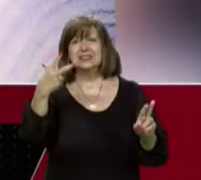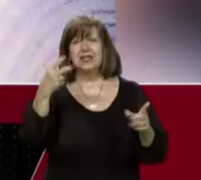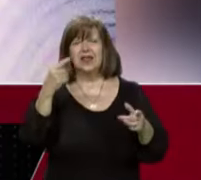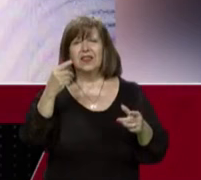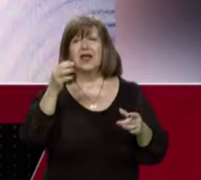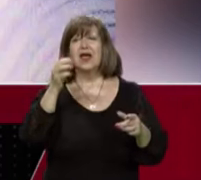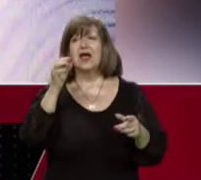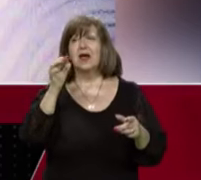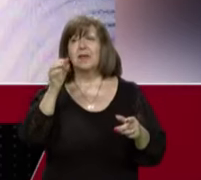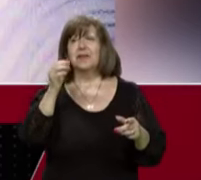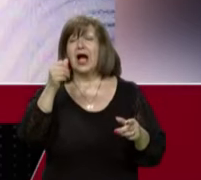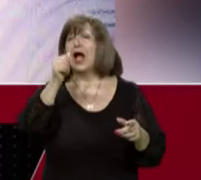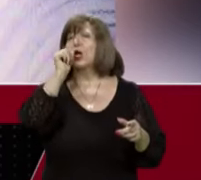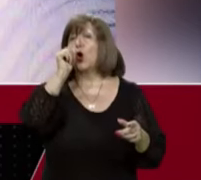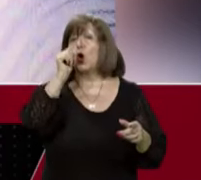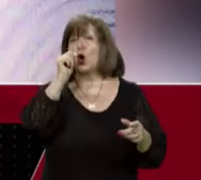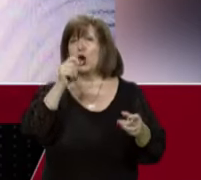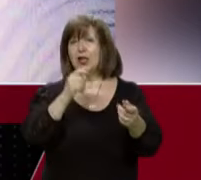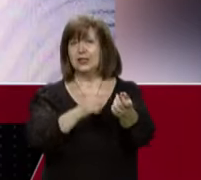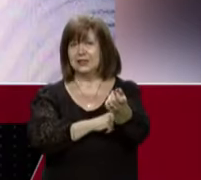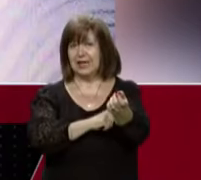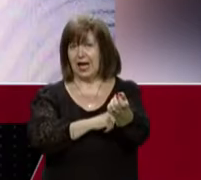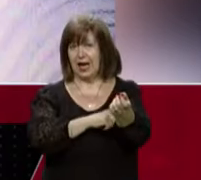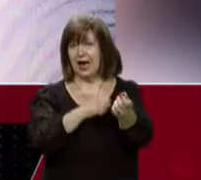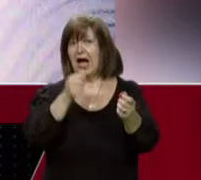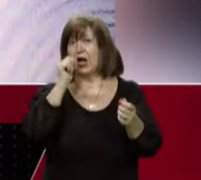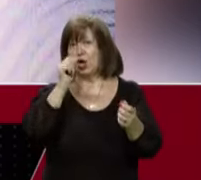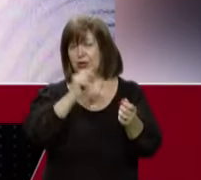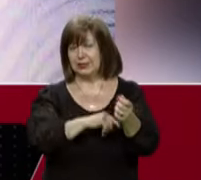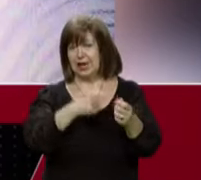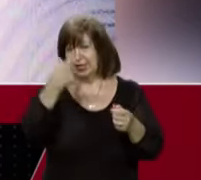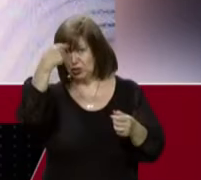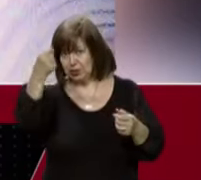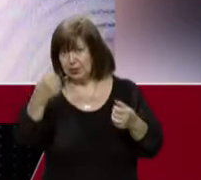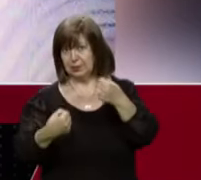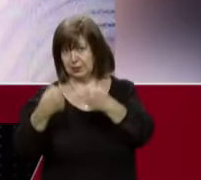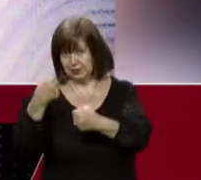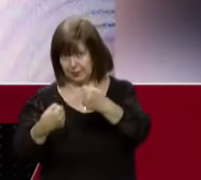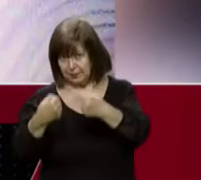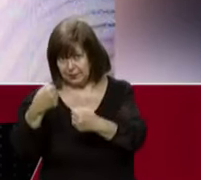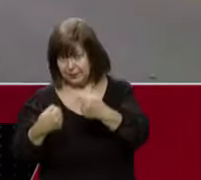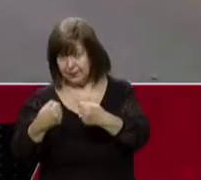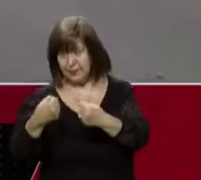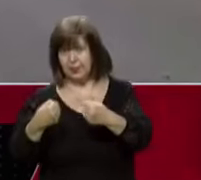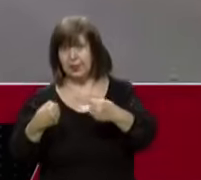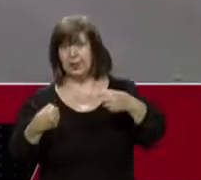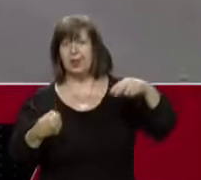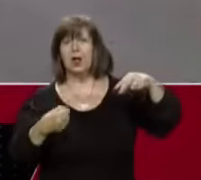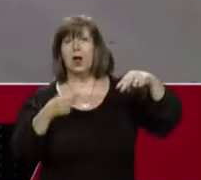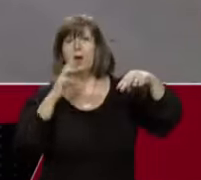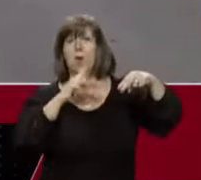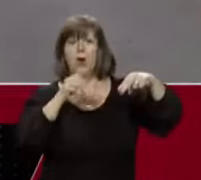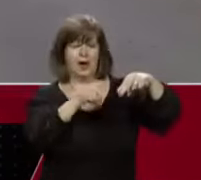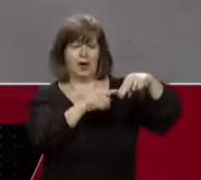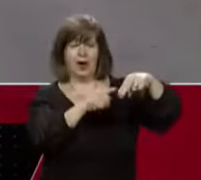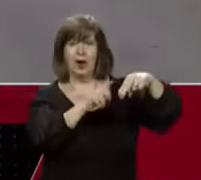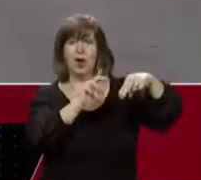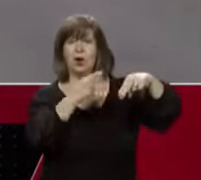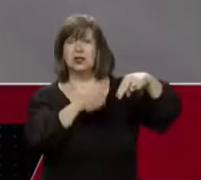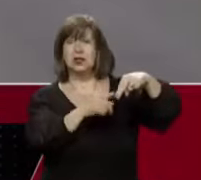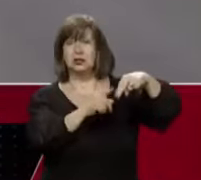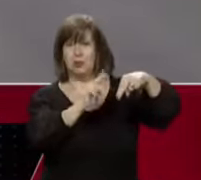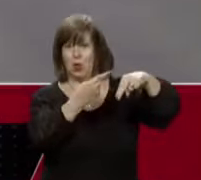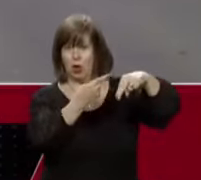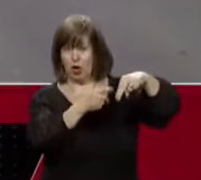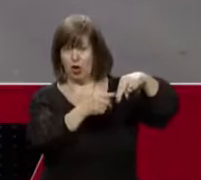de alcohol en serio por litro. La verdad que un número muy excesivo lo que podemos llegar a detallar, y sabiendo que son